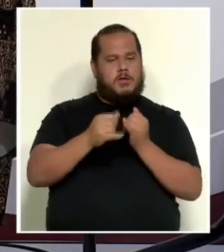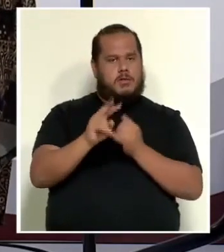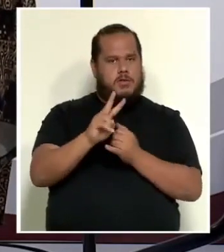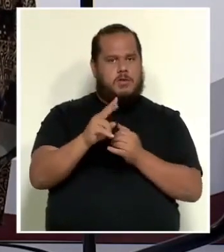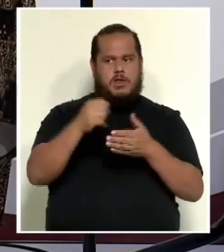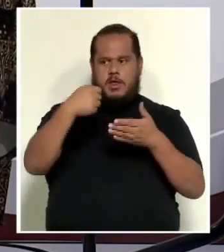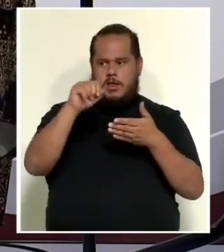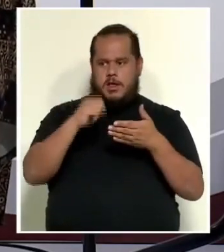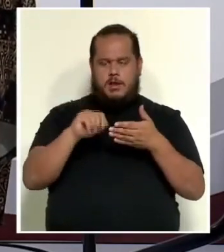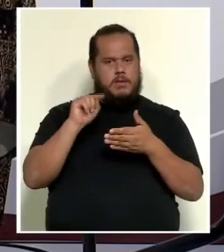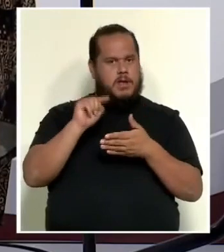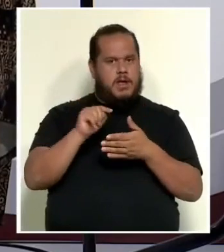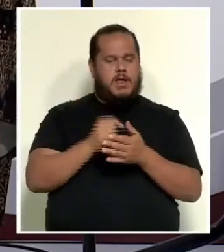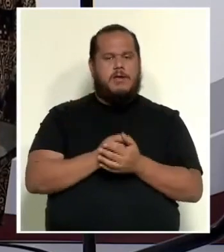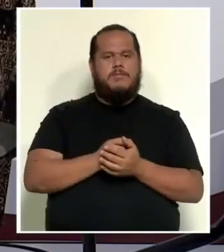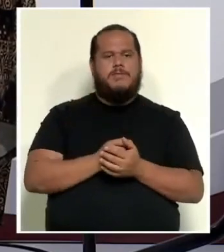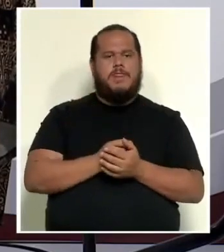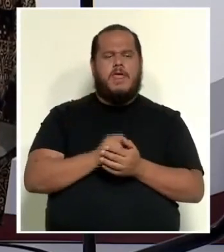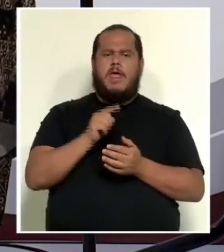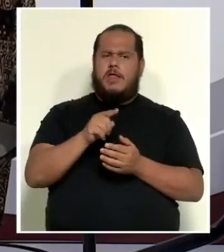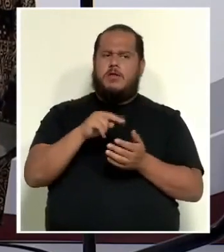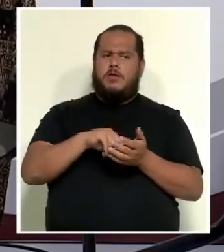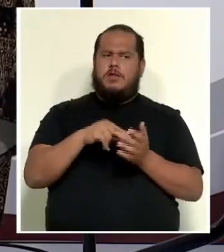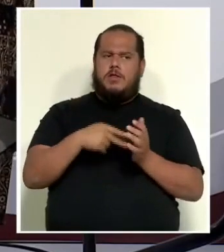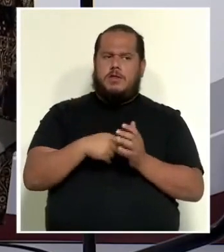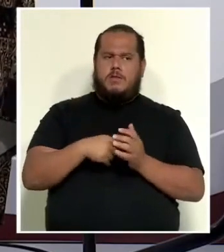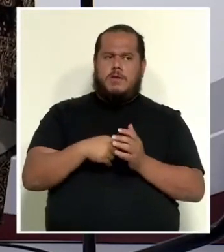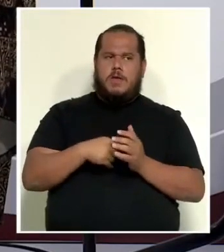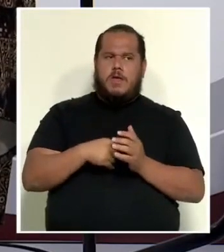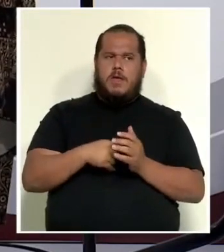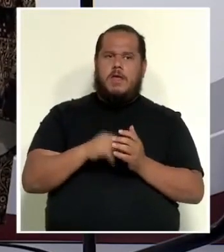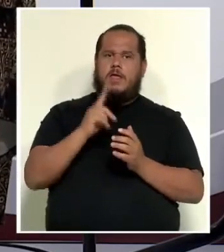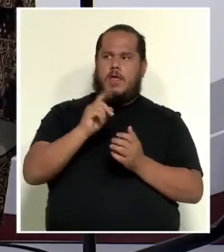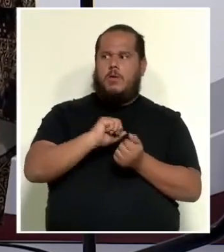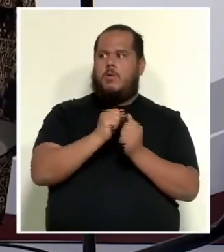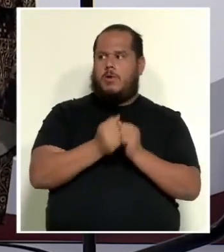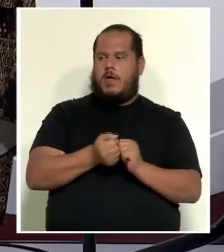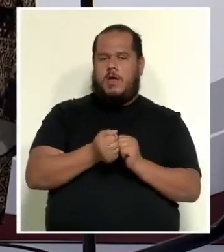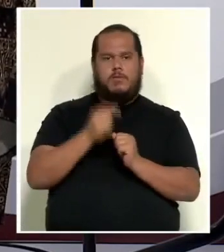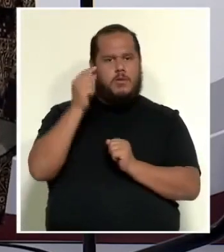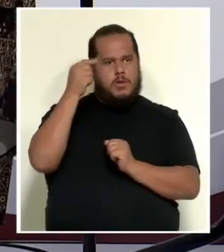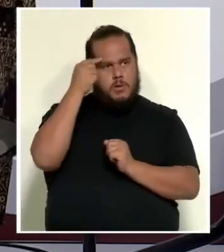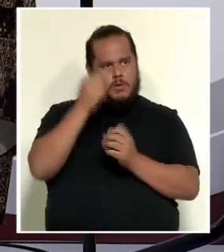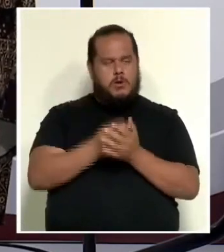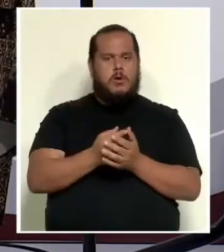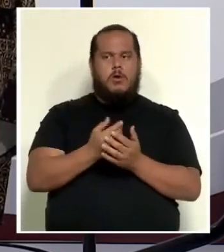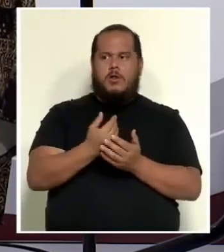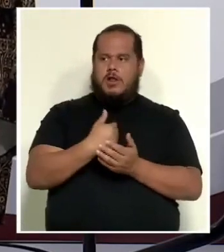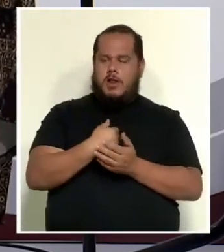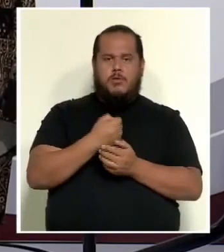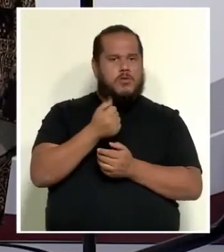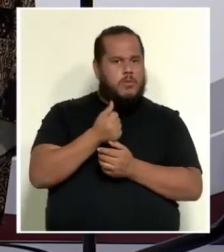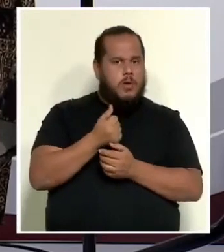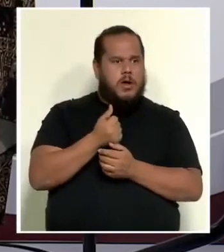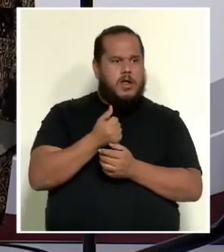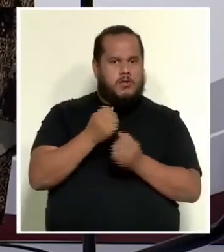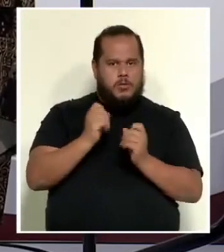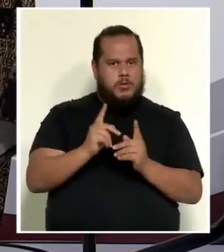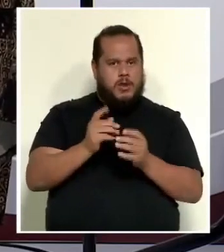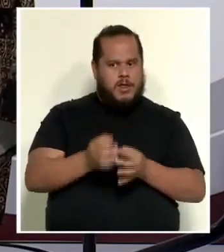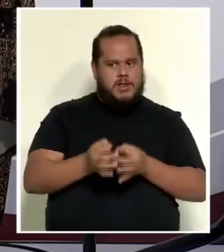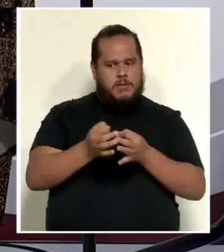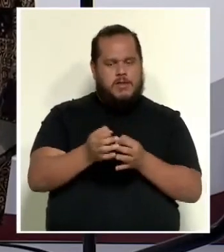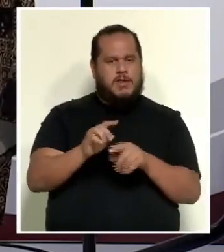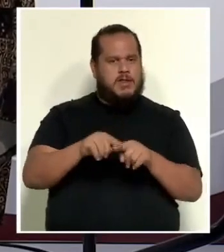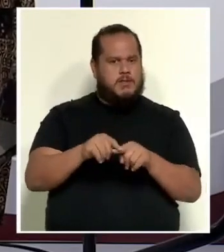que califican ahí. Eso implica que en un cambio gubernamental, donde hay pocas opciones de avance y